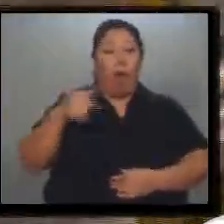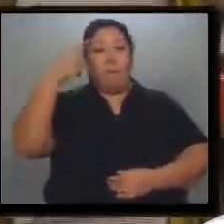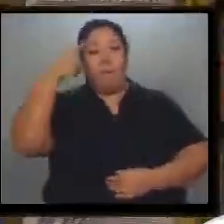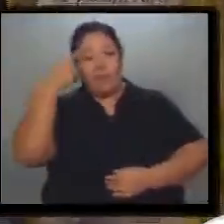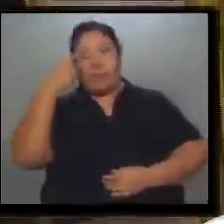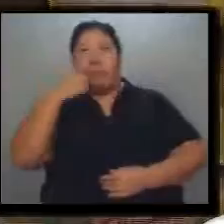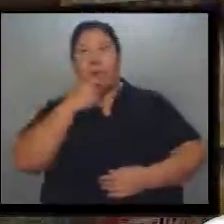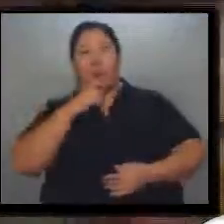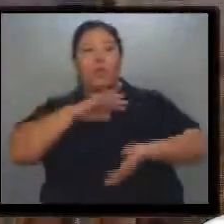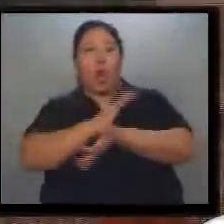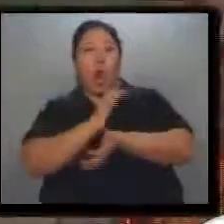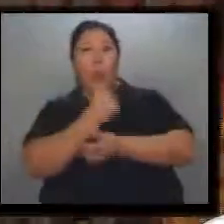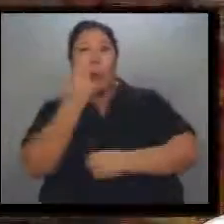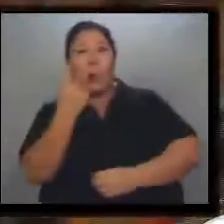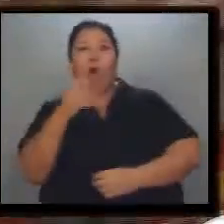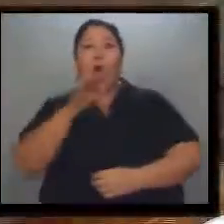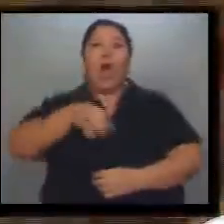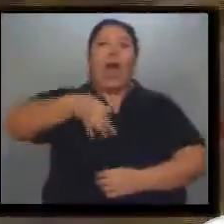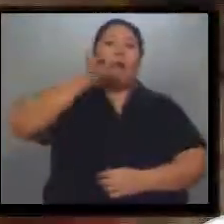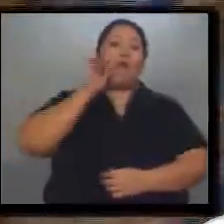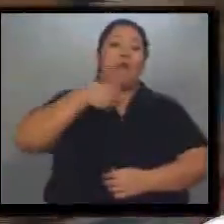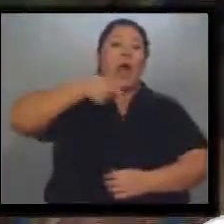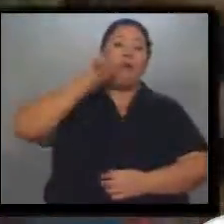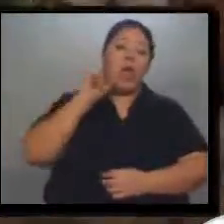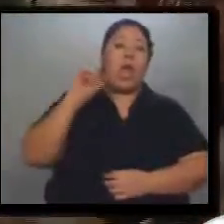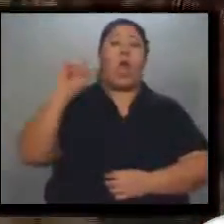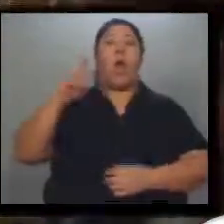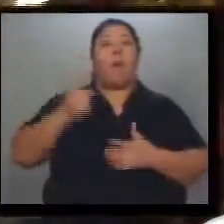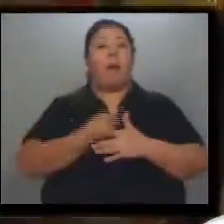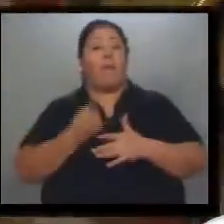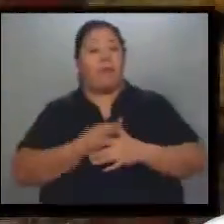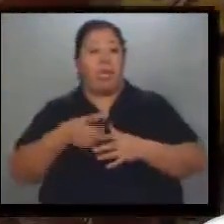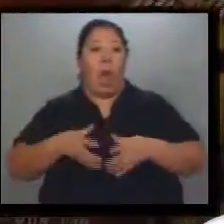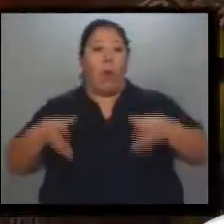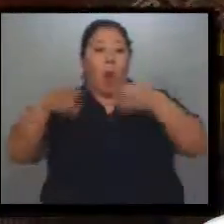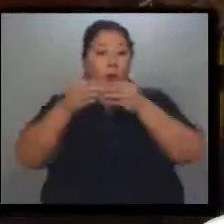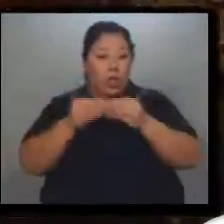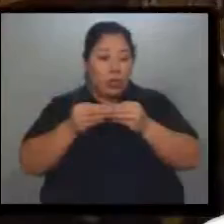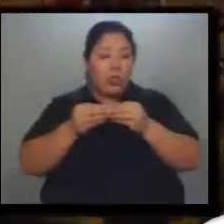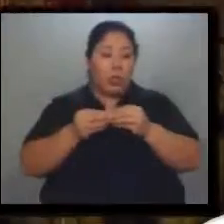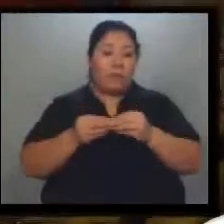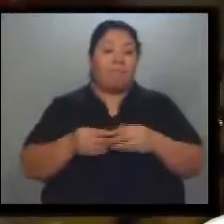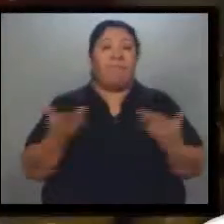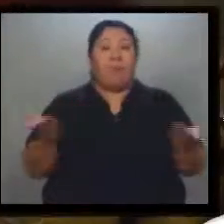chicos con chocolate, o se toman un café, papas fritas. Pero bueno,